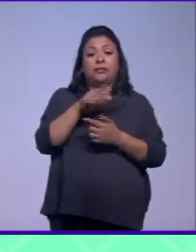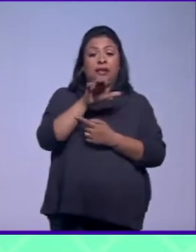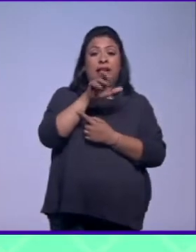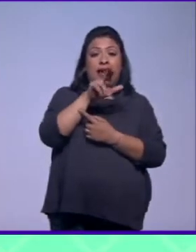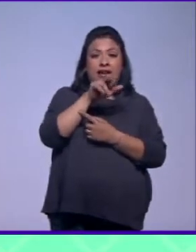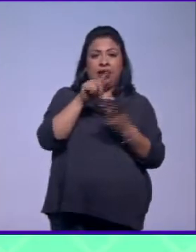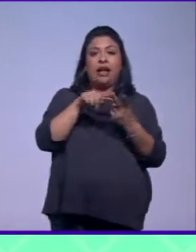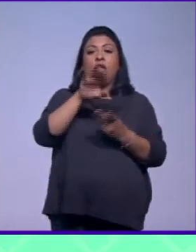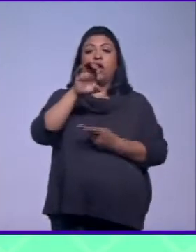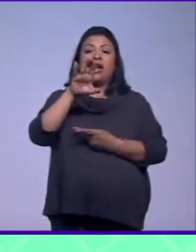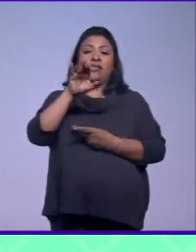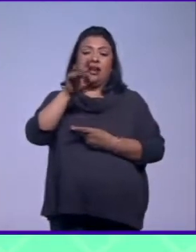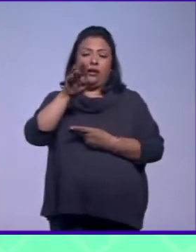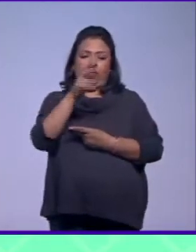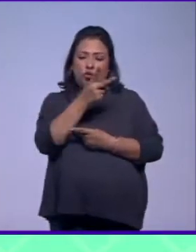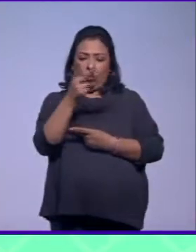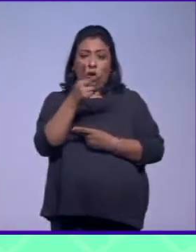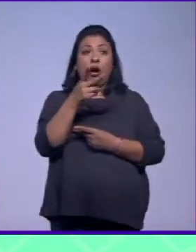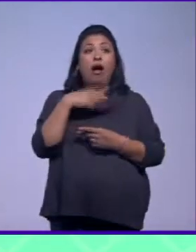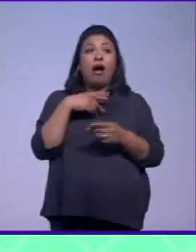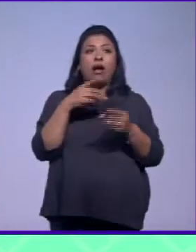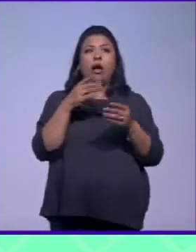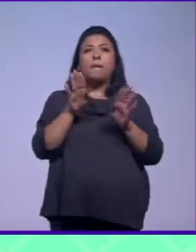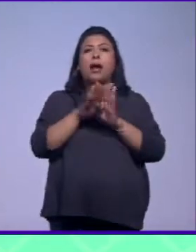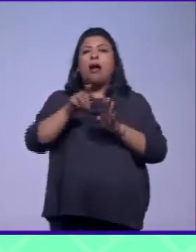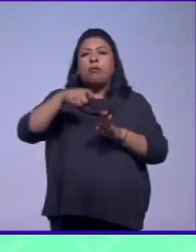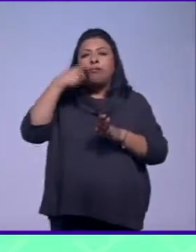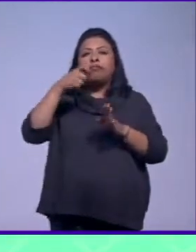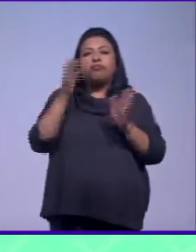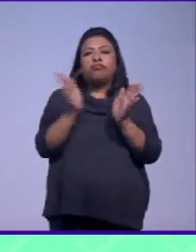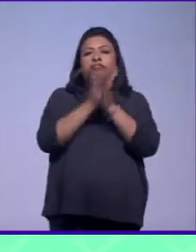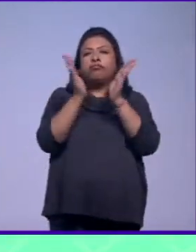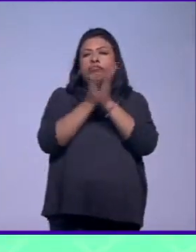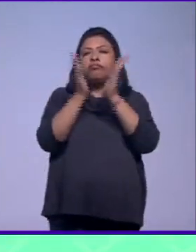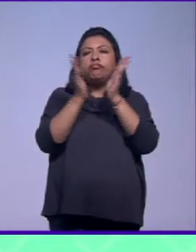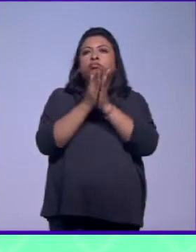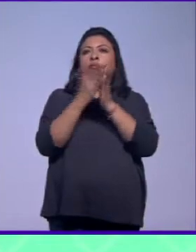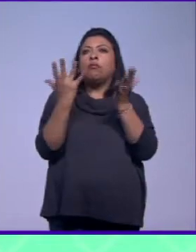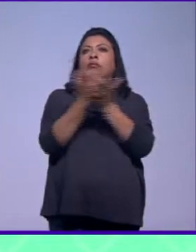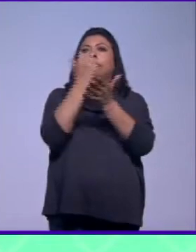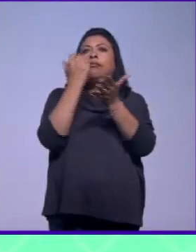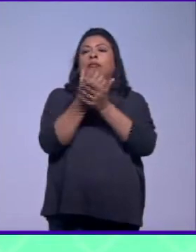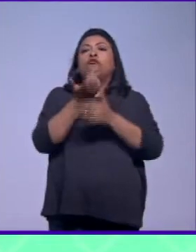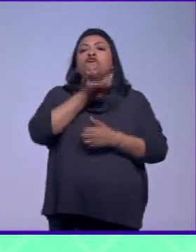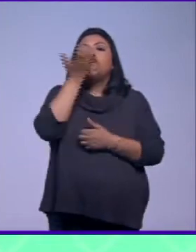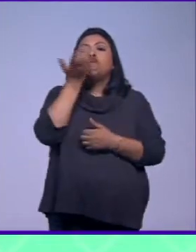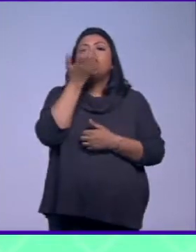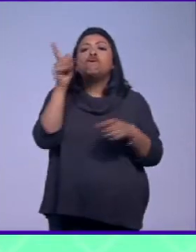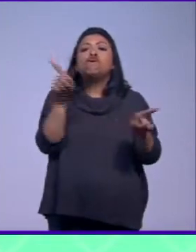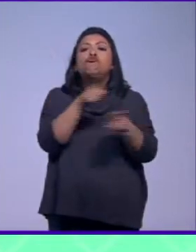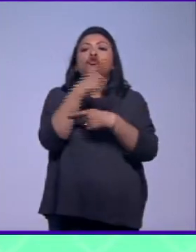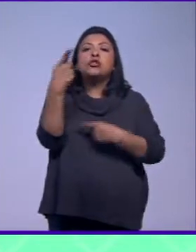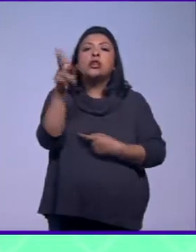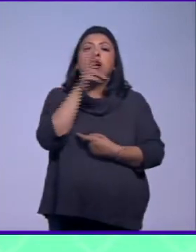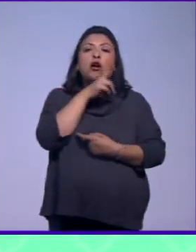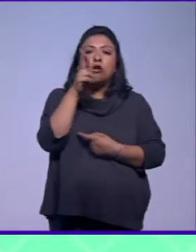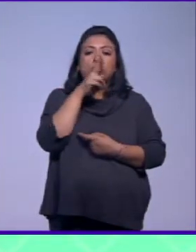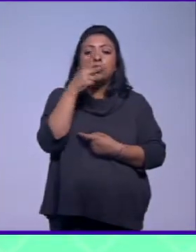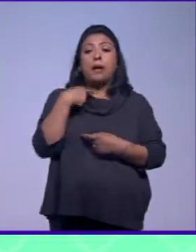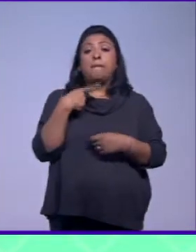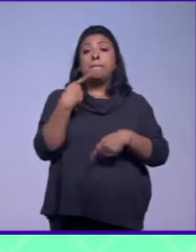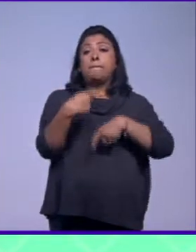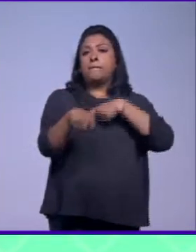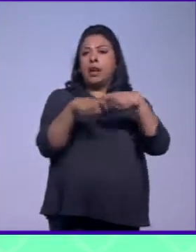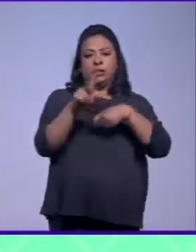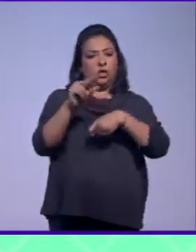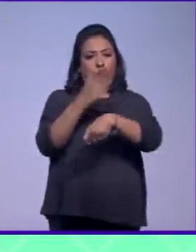hasta ekaterimburgo las cucharas de la victoria son habituales en la música popular rusa pero la versión mundialista será de plástico y